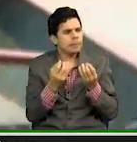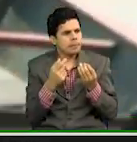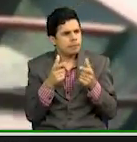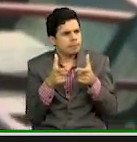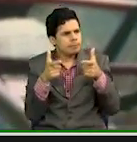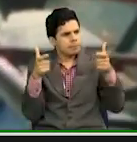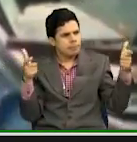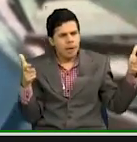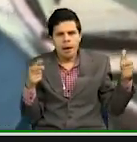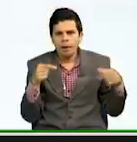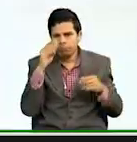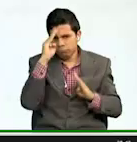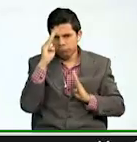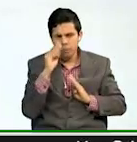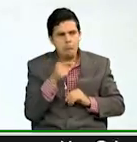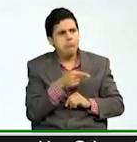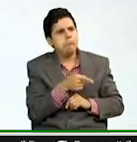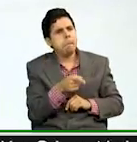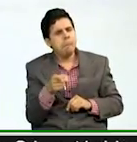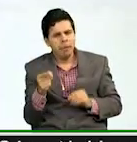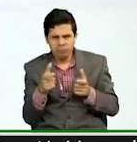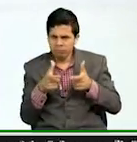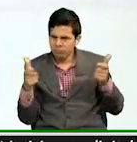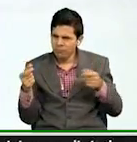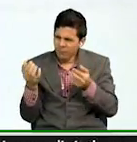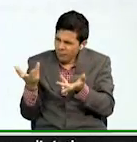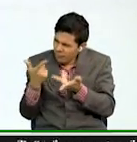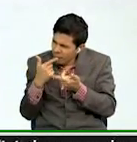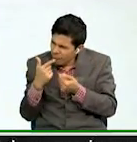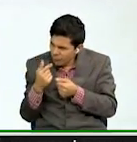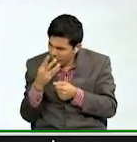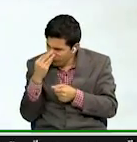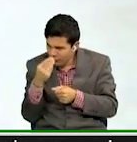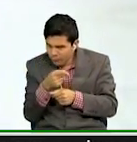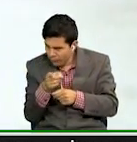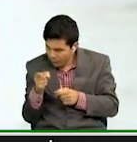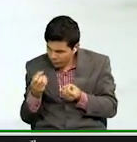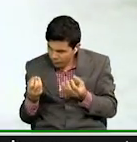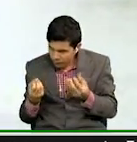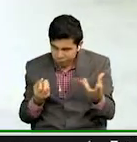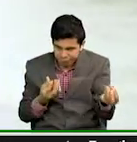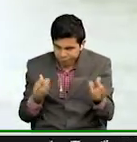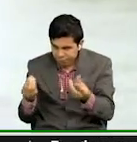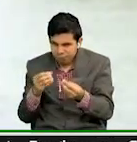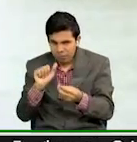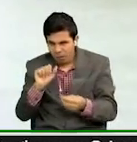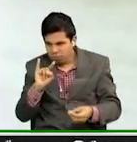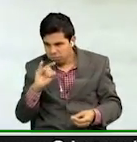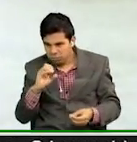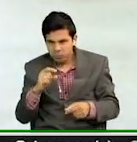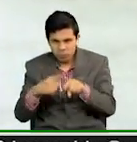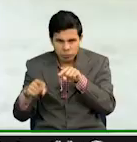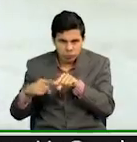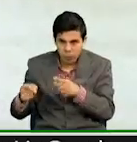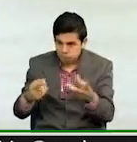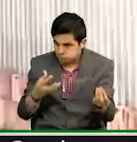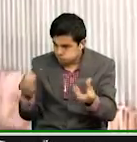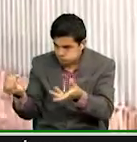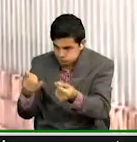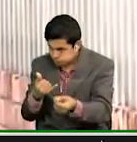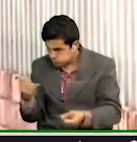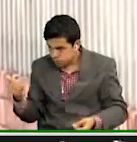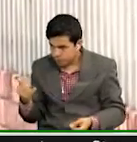del ejército en esas zonas después de algunas denuncias que se han conocido de las llegadas de paramilitares a estas zonas fronterizas